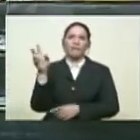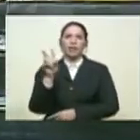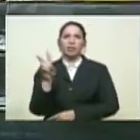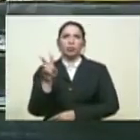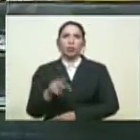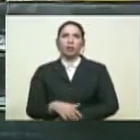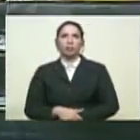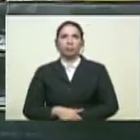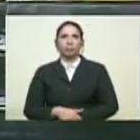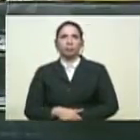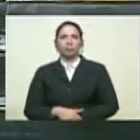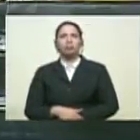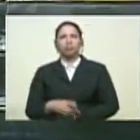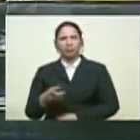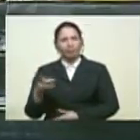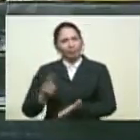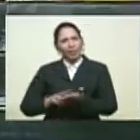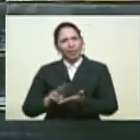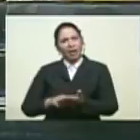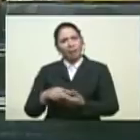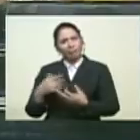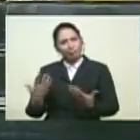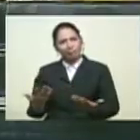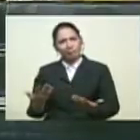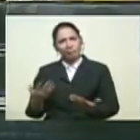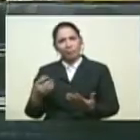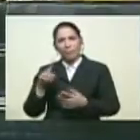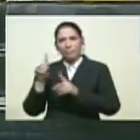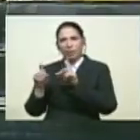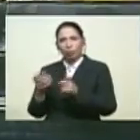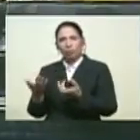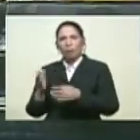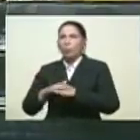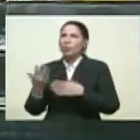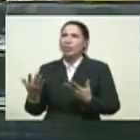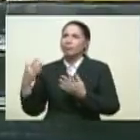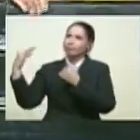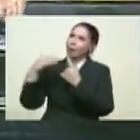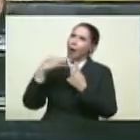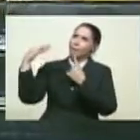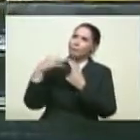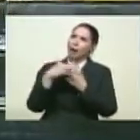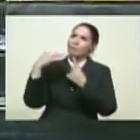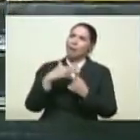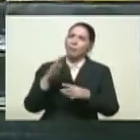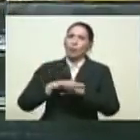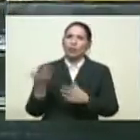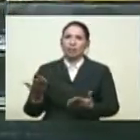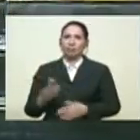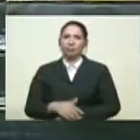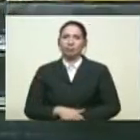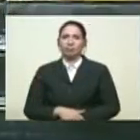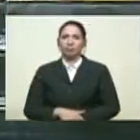Y de verdad uno tiene que preguntarse, ¿por qué? ¿Por qué? ¿Por qué?